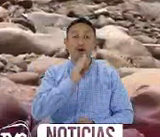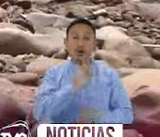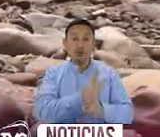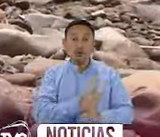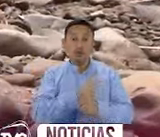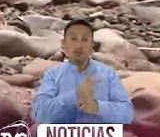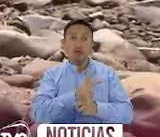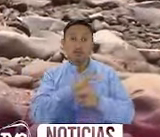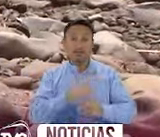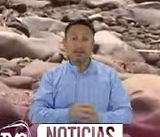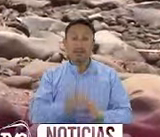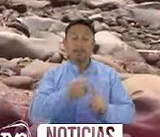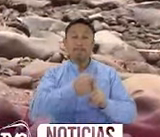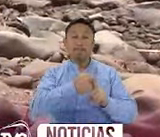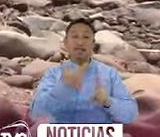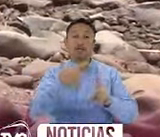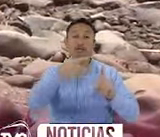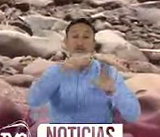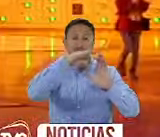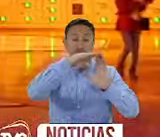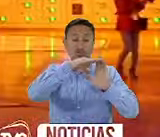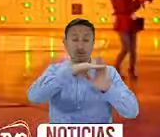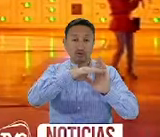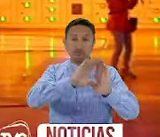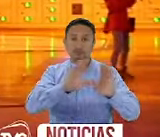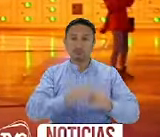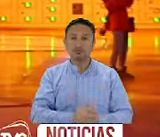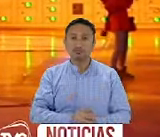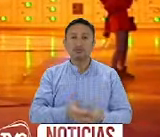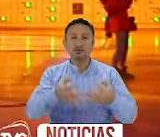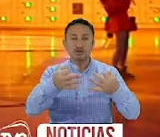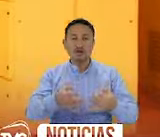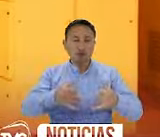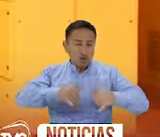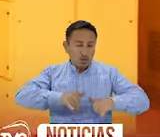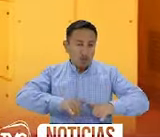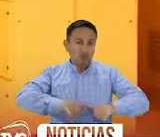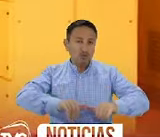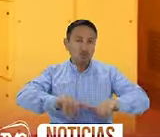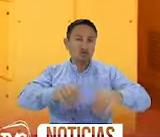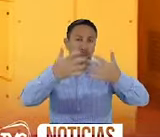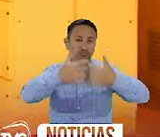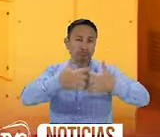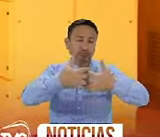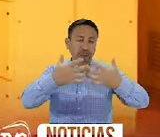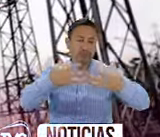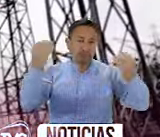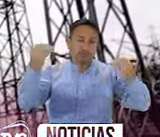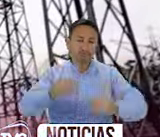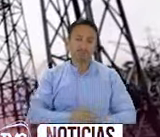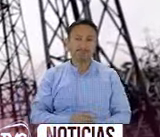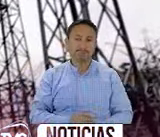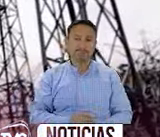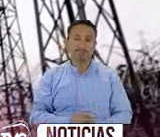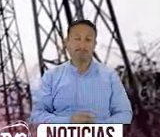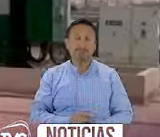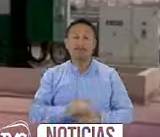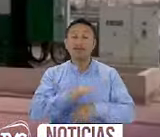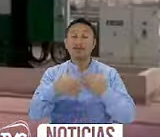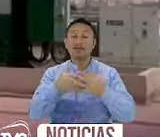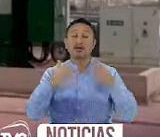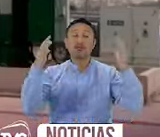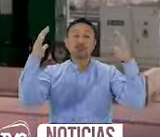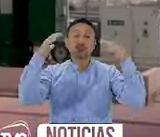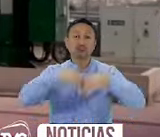impacto del estiaje prolongado a fin de garantizar la sostenibilidad del sistema eléctrico y evitar un colapso en la generación de energía, sostuvo